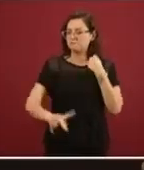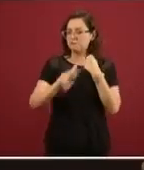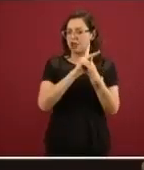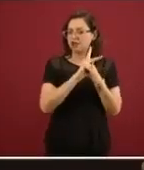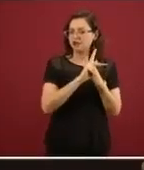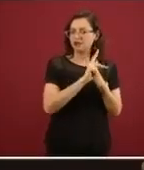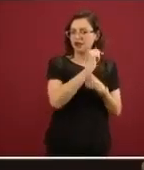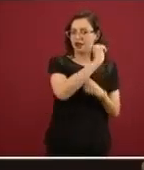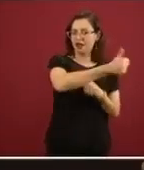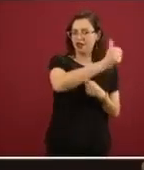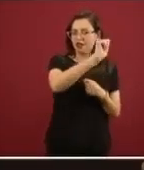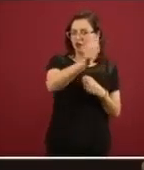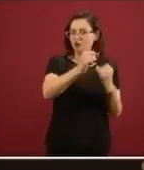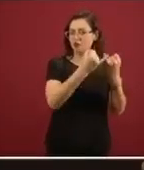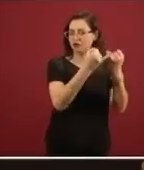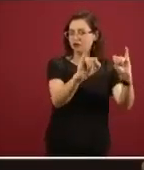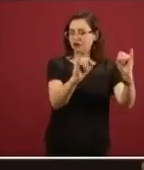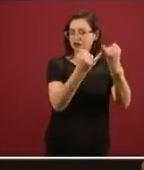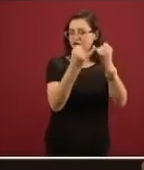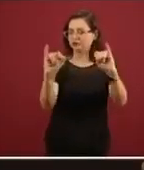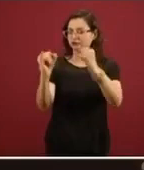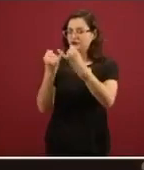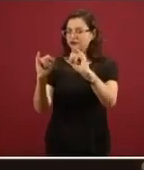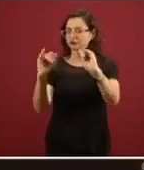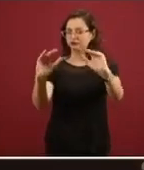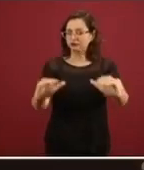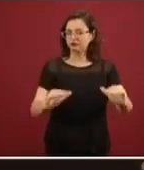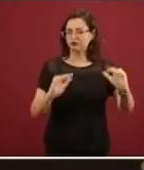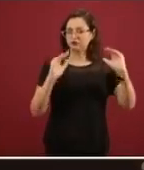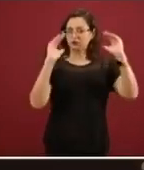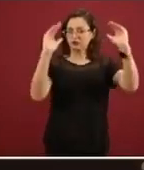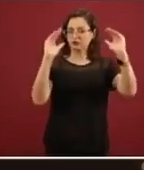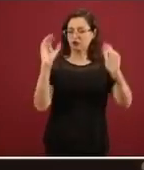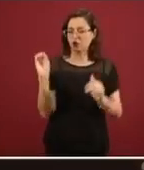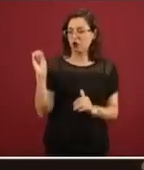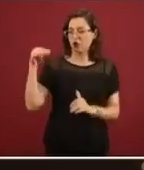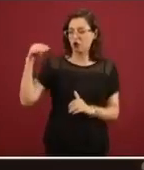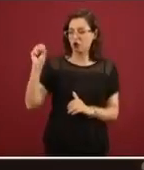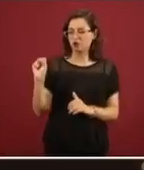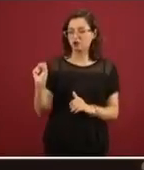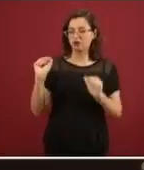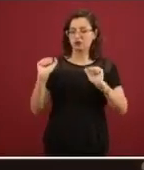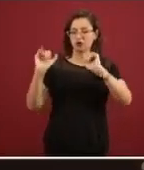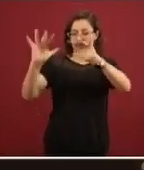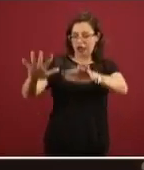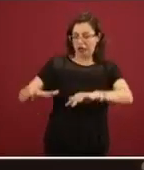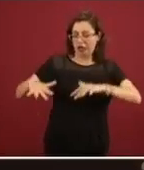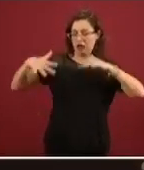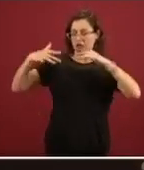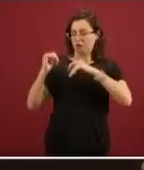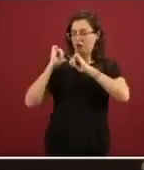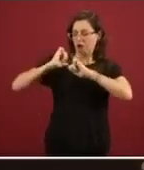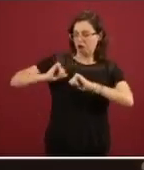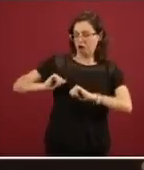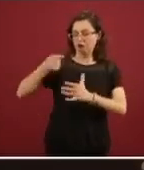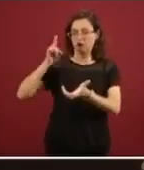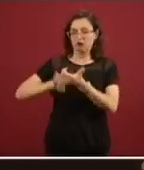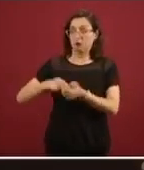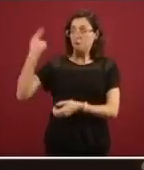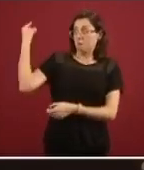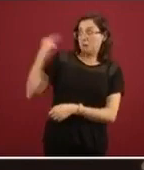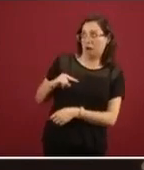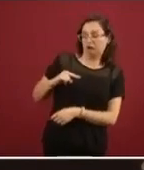la organización reside en la Asamblea Mundial de la Salud, que está conformada por todos los estados miembros. Entonces no hay